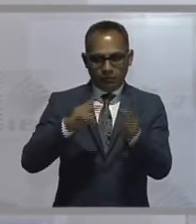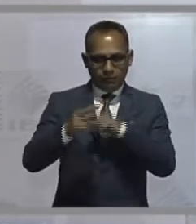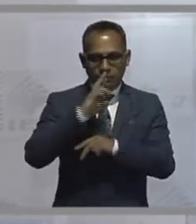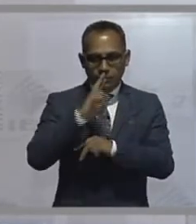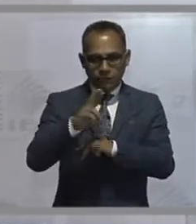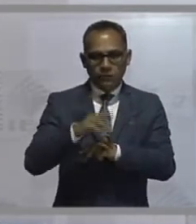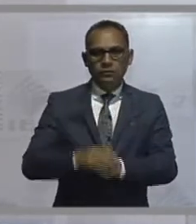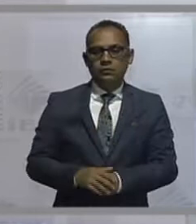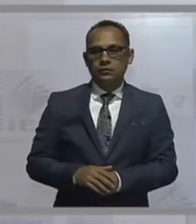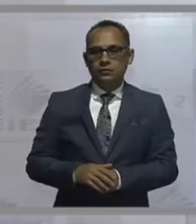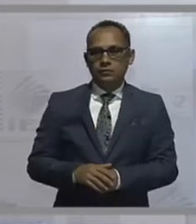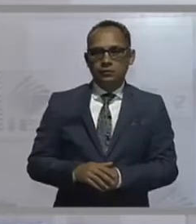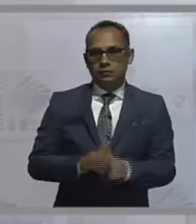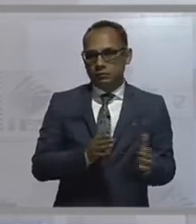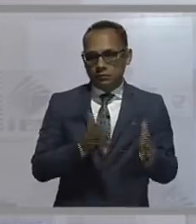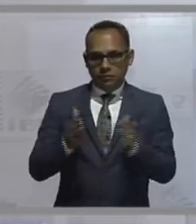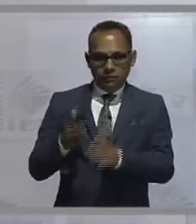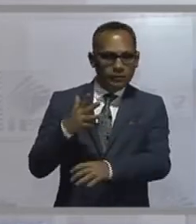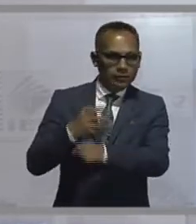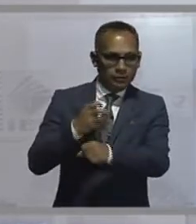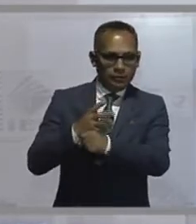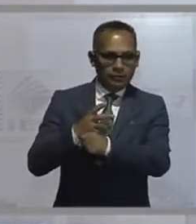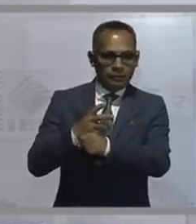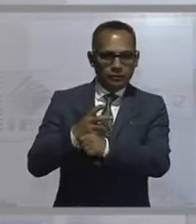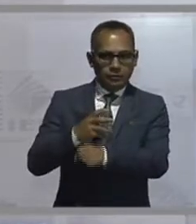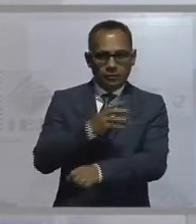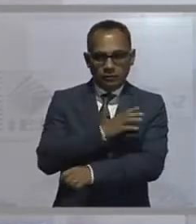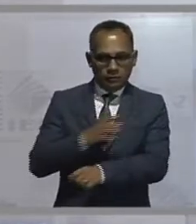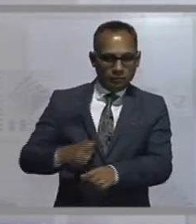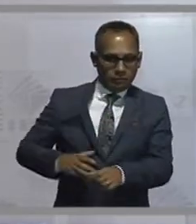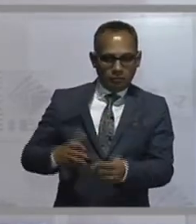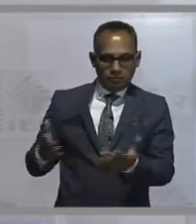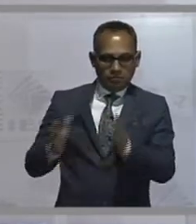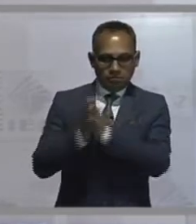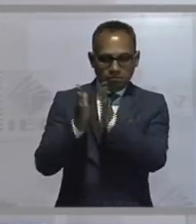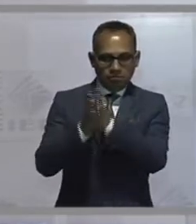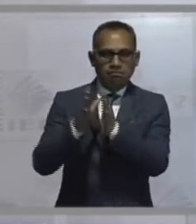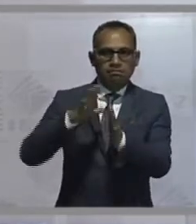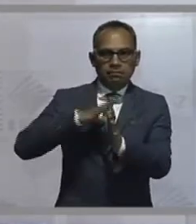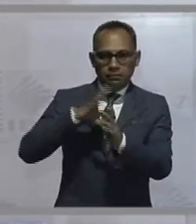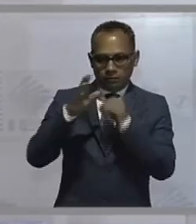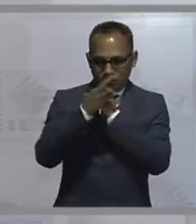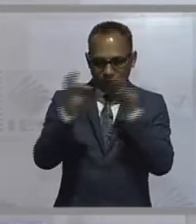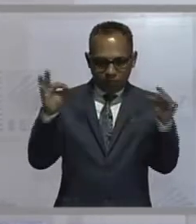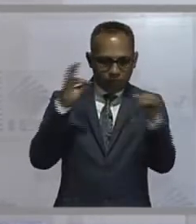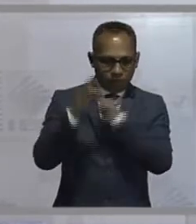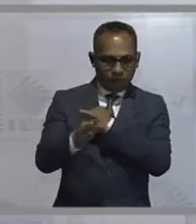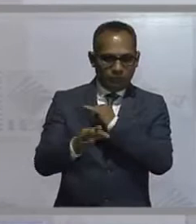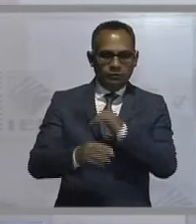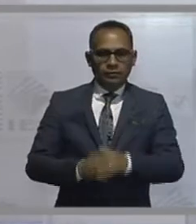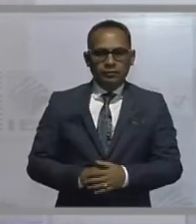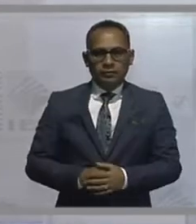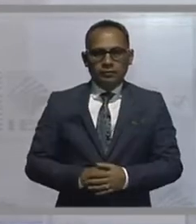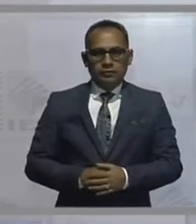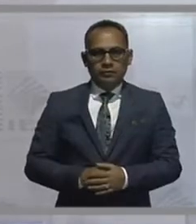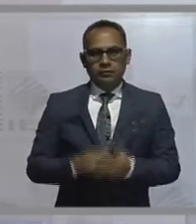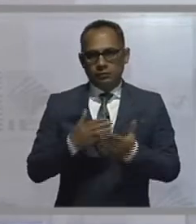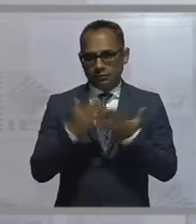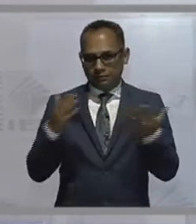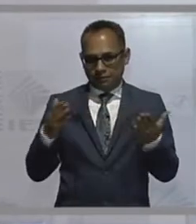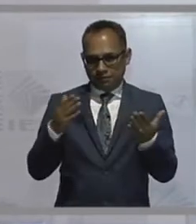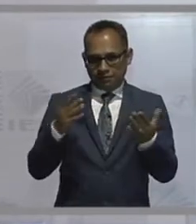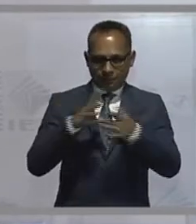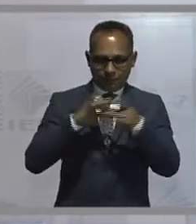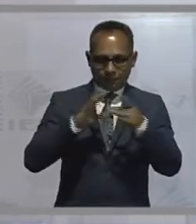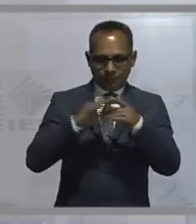la quinta y última ronda la y los participantes dirigirán un mensaje final ahora explicar el tiempo